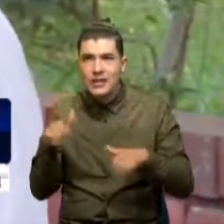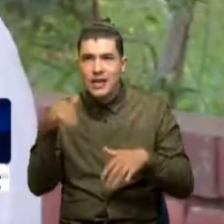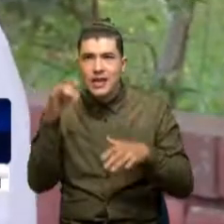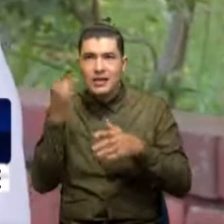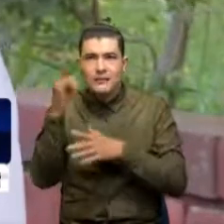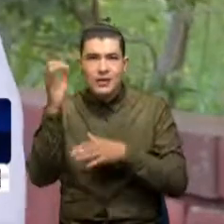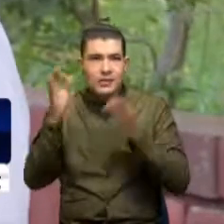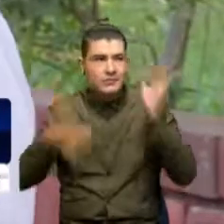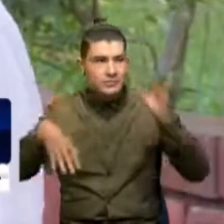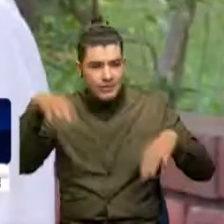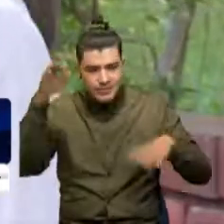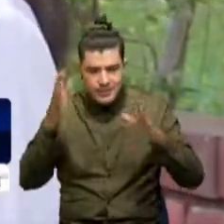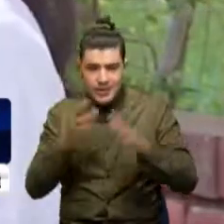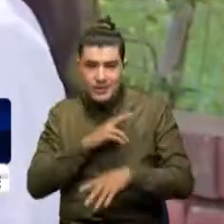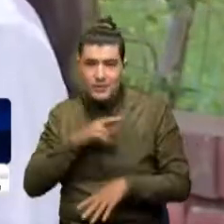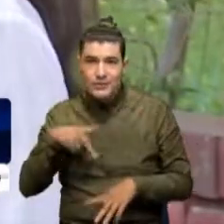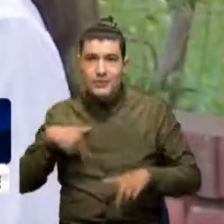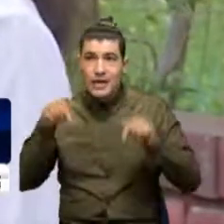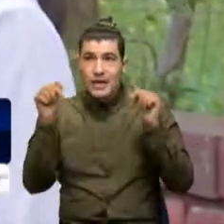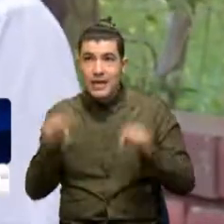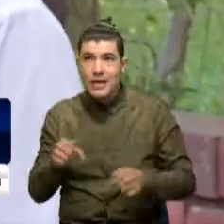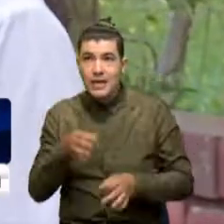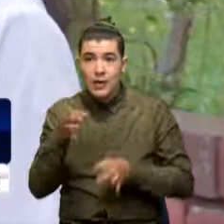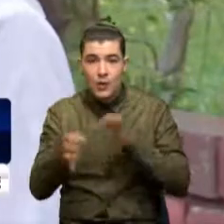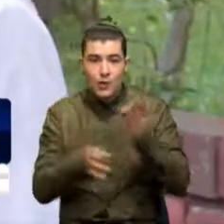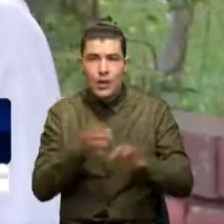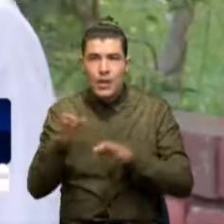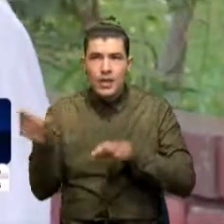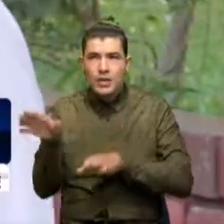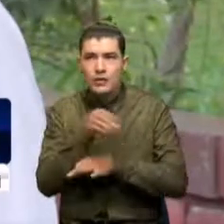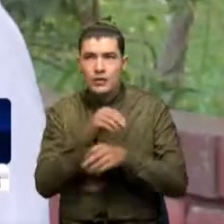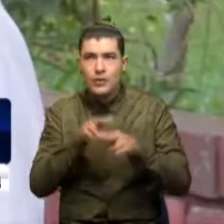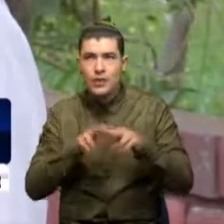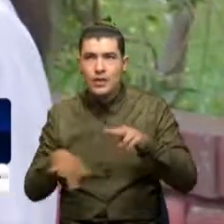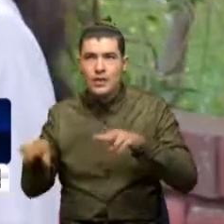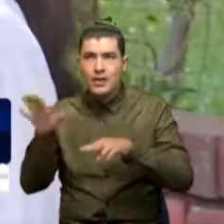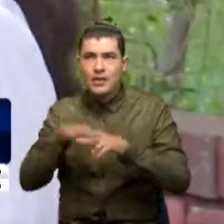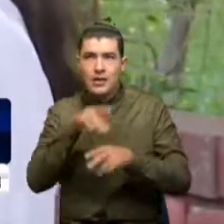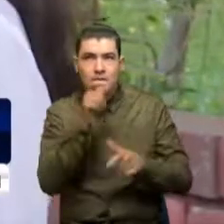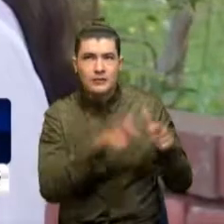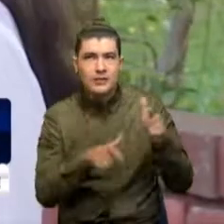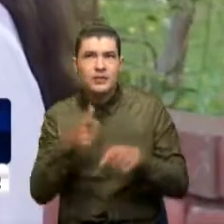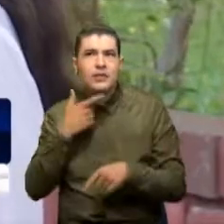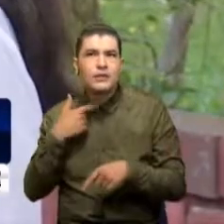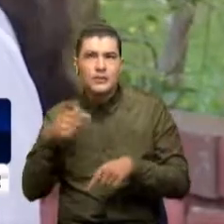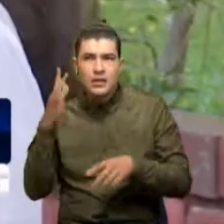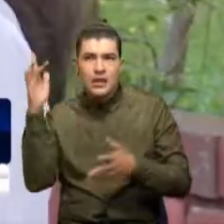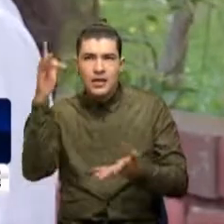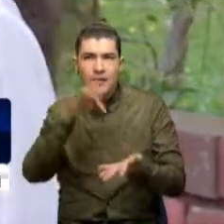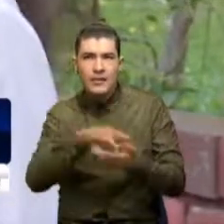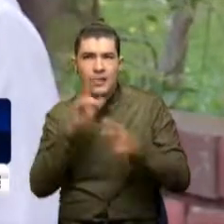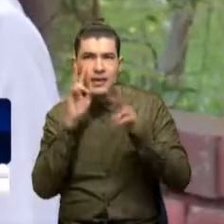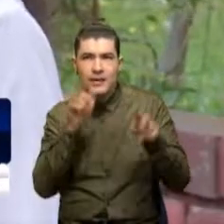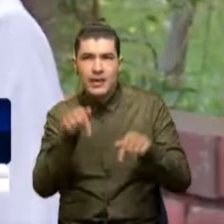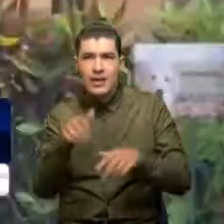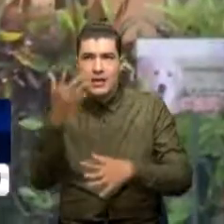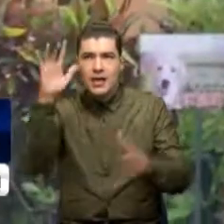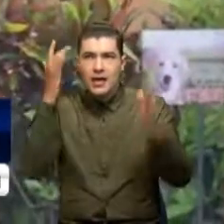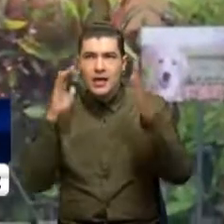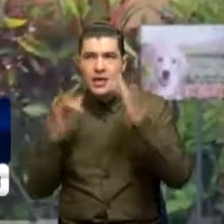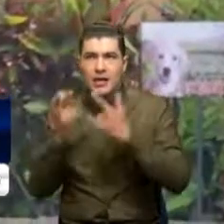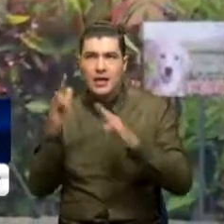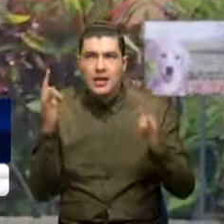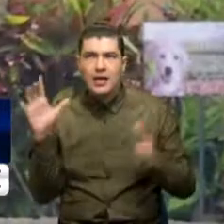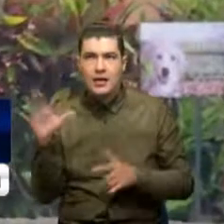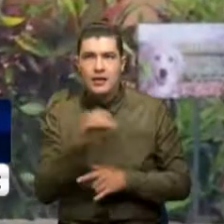flores y nosotros estamos cuidando muy bien aquí la naturaleza, a la gente le gusta venir y ver todos los árboles y las flores como